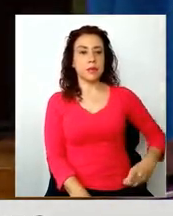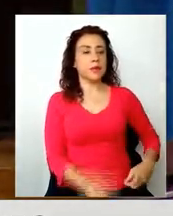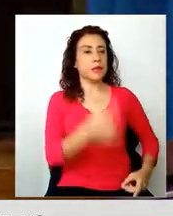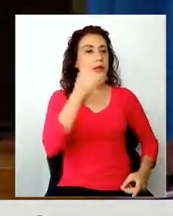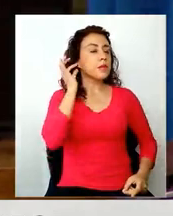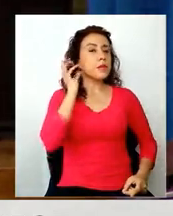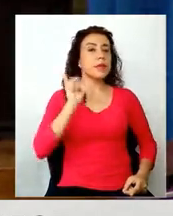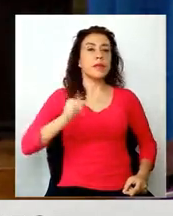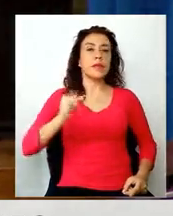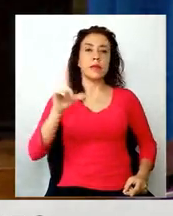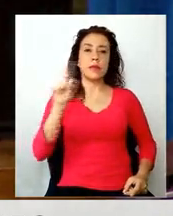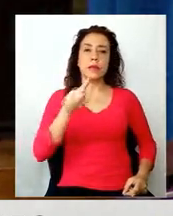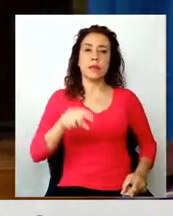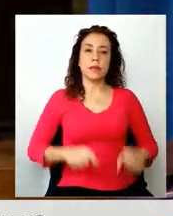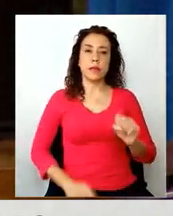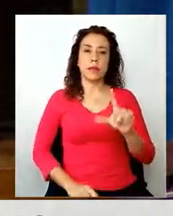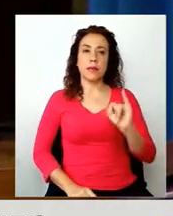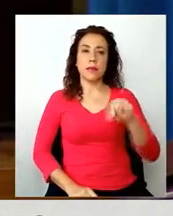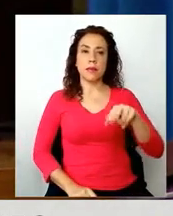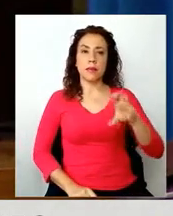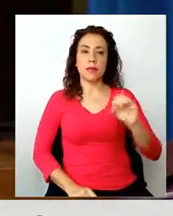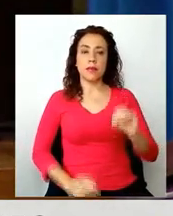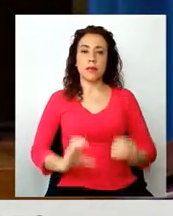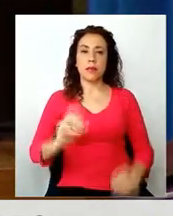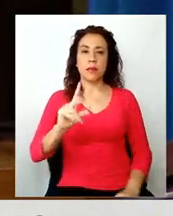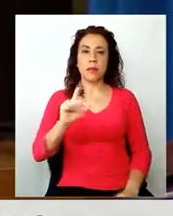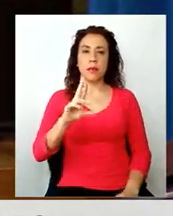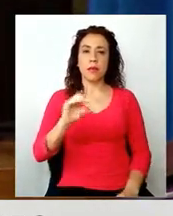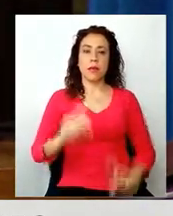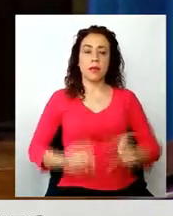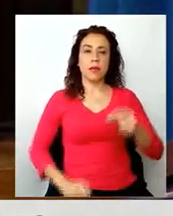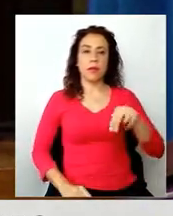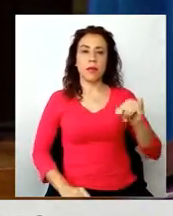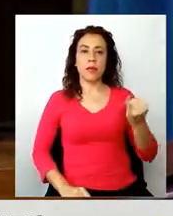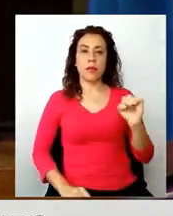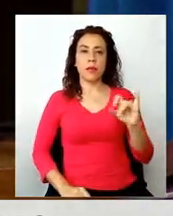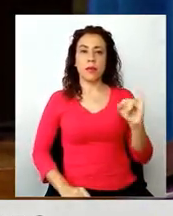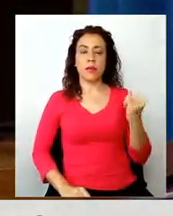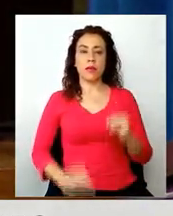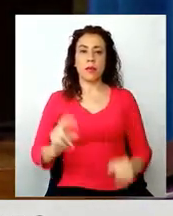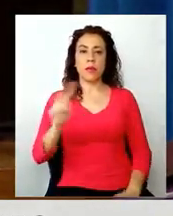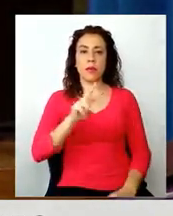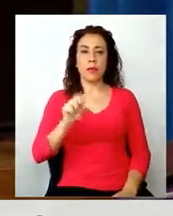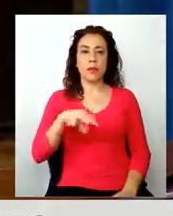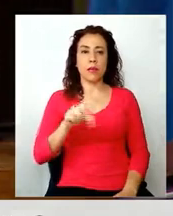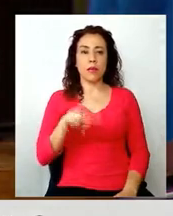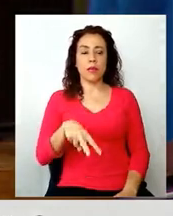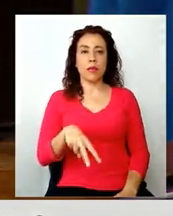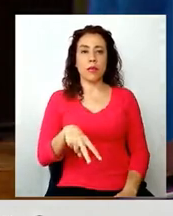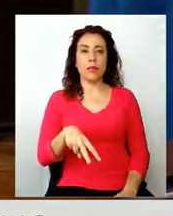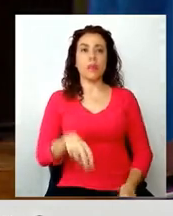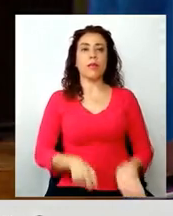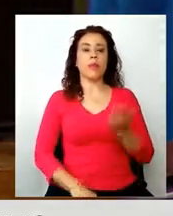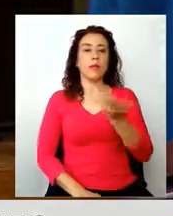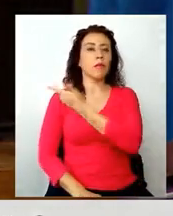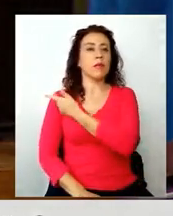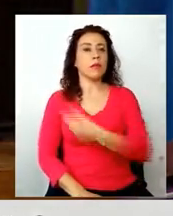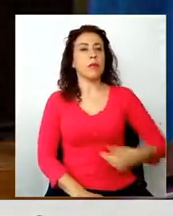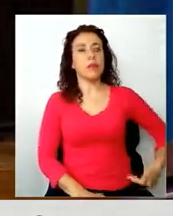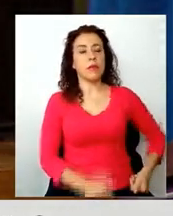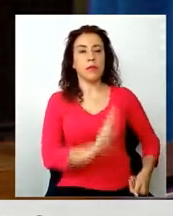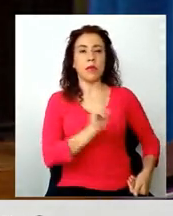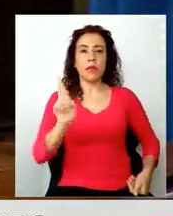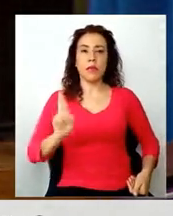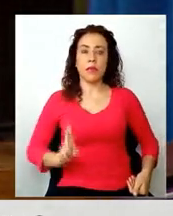Giles René alinco María Luisa Cordero Marta González y Jimena sandon en virtud el cual solicita su excelencia al presidente de la república